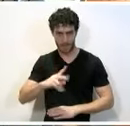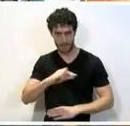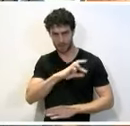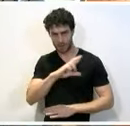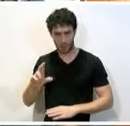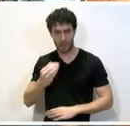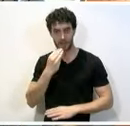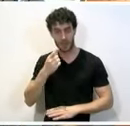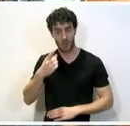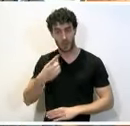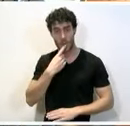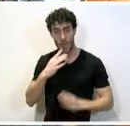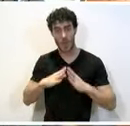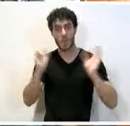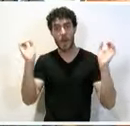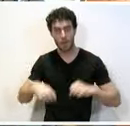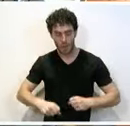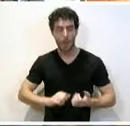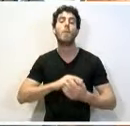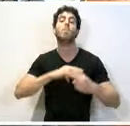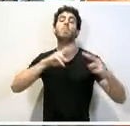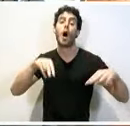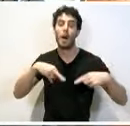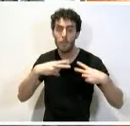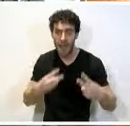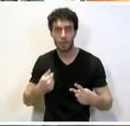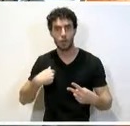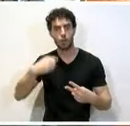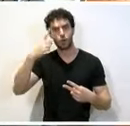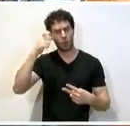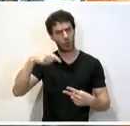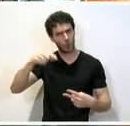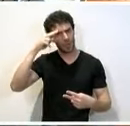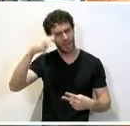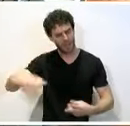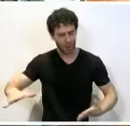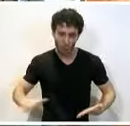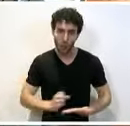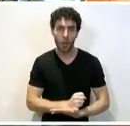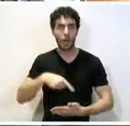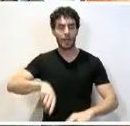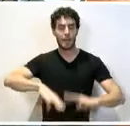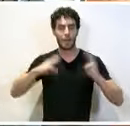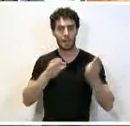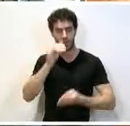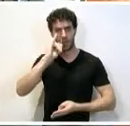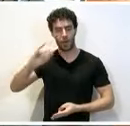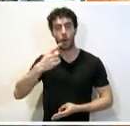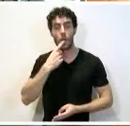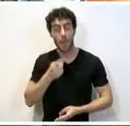están de acuerdo, hablemos, que creo que nadie le ha faltado. Nadie en este Parlamento le ha